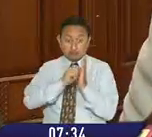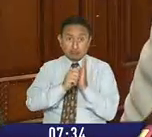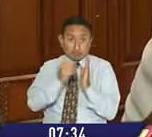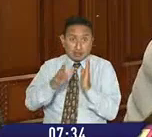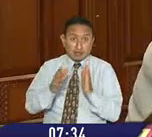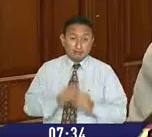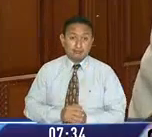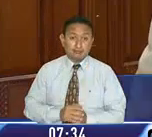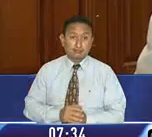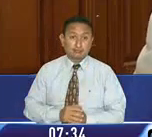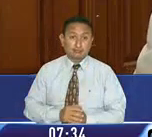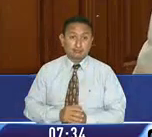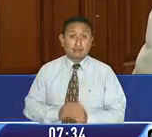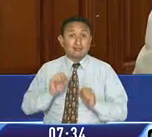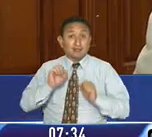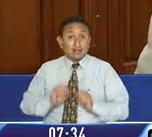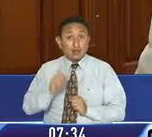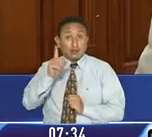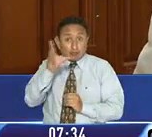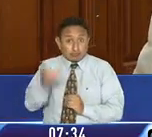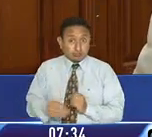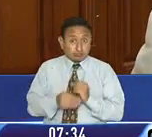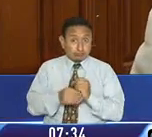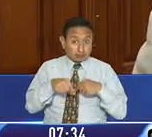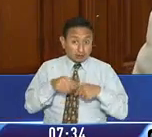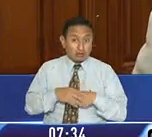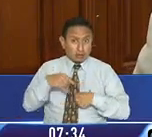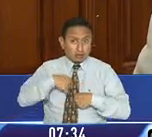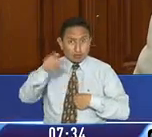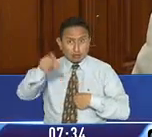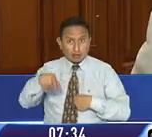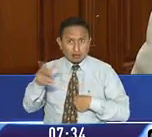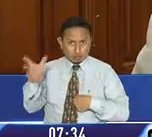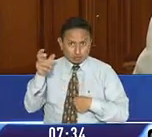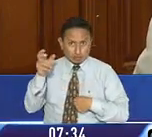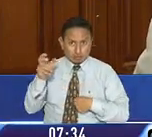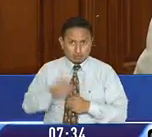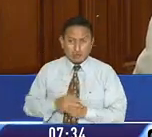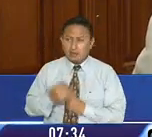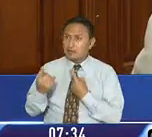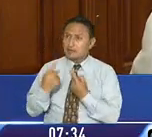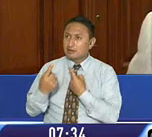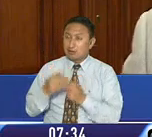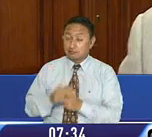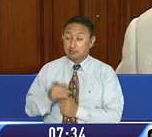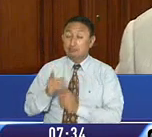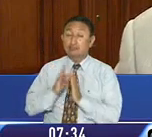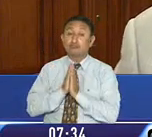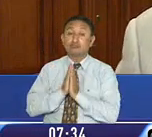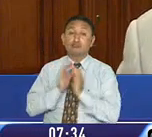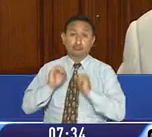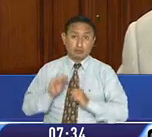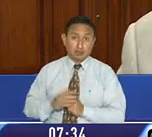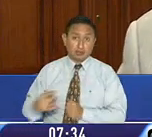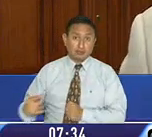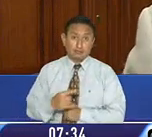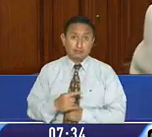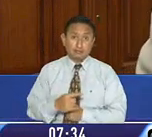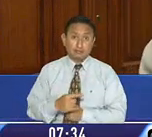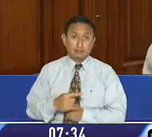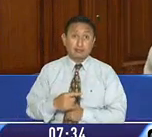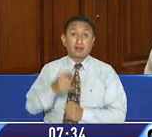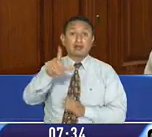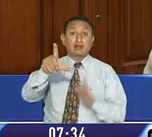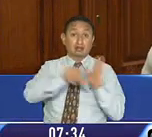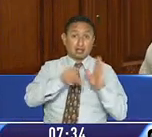una posibilidad más. Yo también he podido escuchar a algunos otros productores y ellos solicitan que podamos regresar la ley